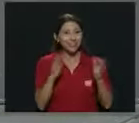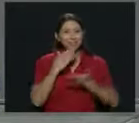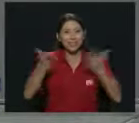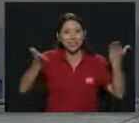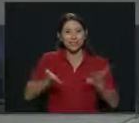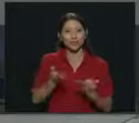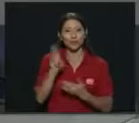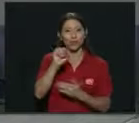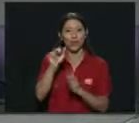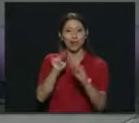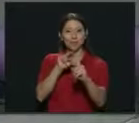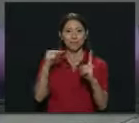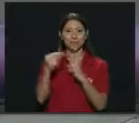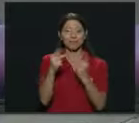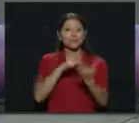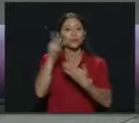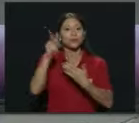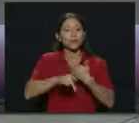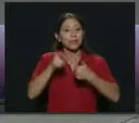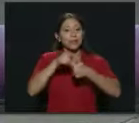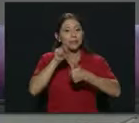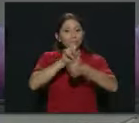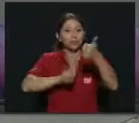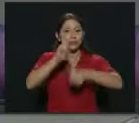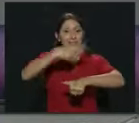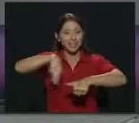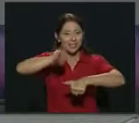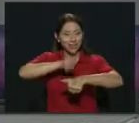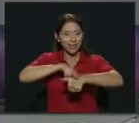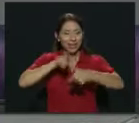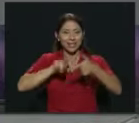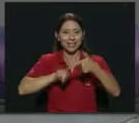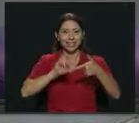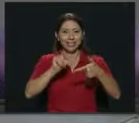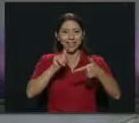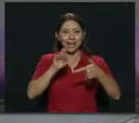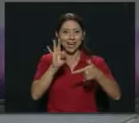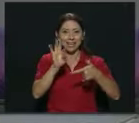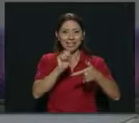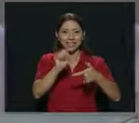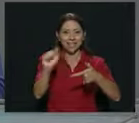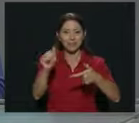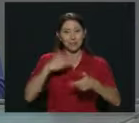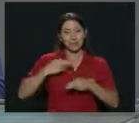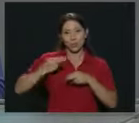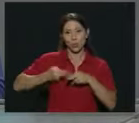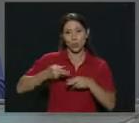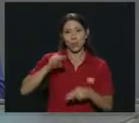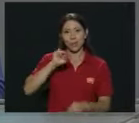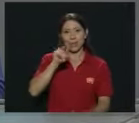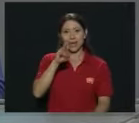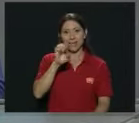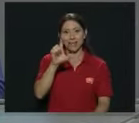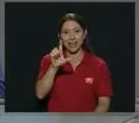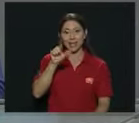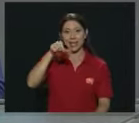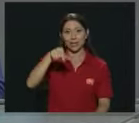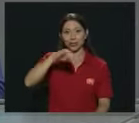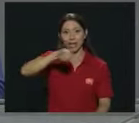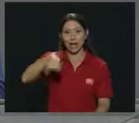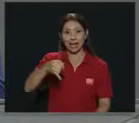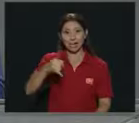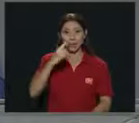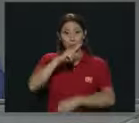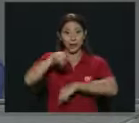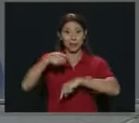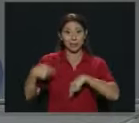Bienvenidos a una edición más de Una Mirada, el programa de la Universidad Nacional y del SINAC S.A. Mi nombre es Maribel Quiroz Jara y en la siguiente